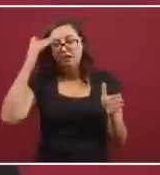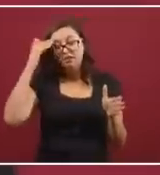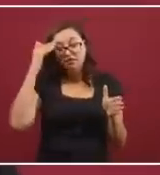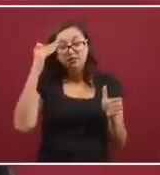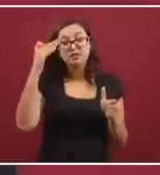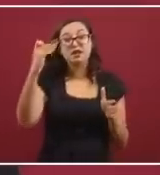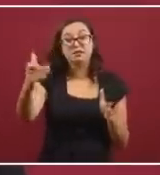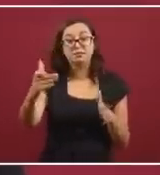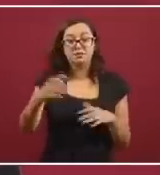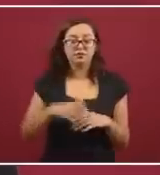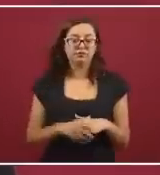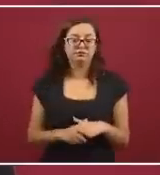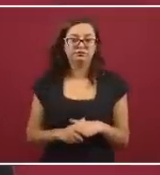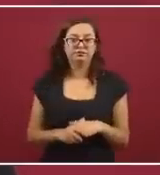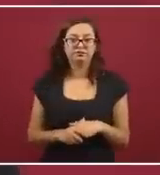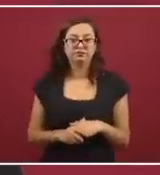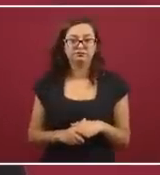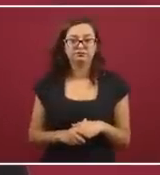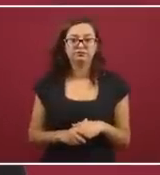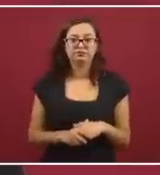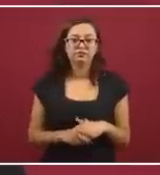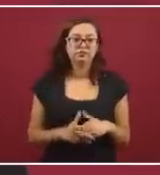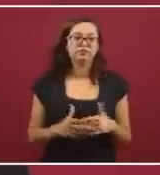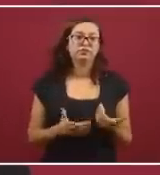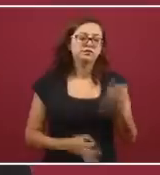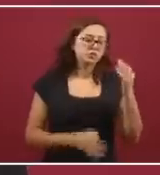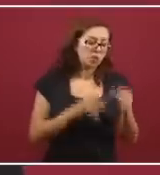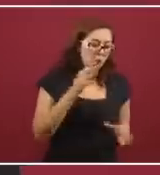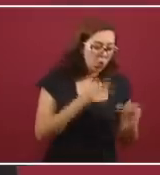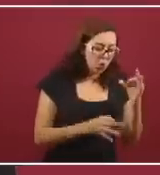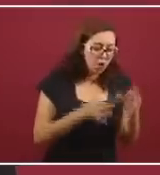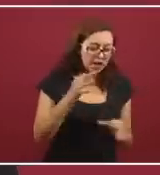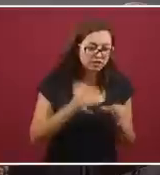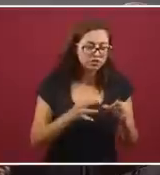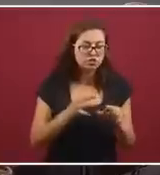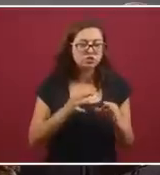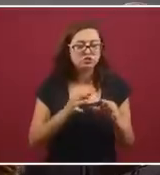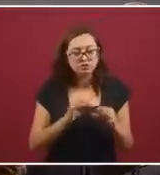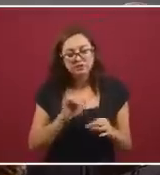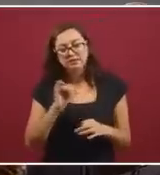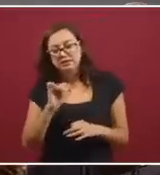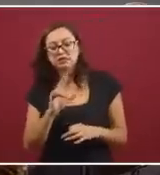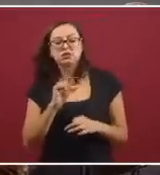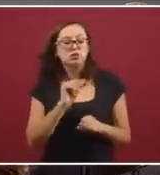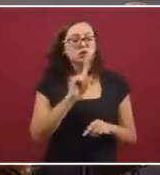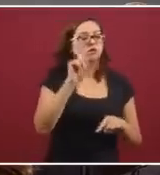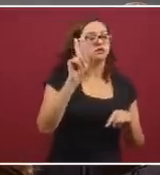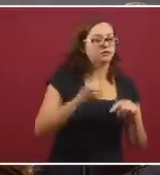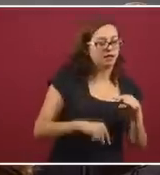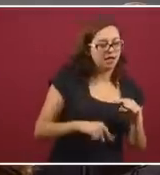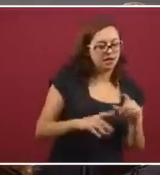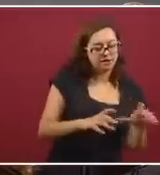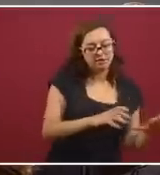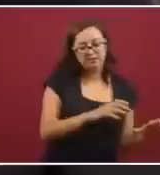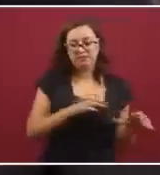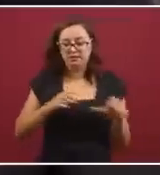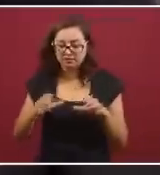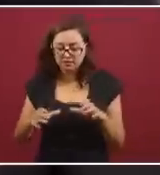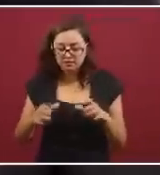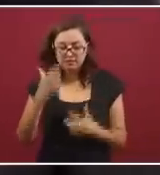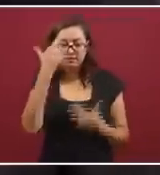para él el proceso de evolución al pueblo